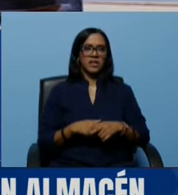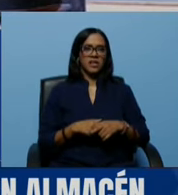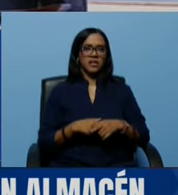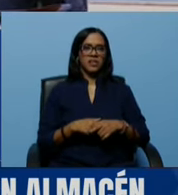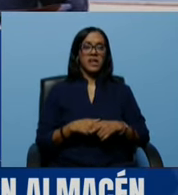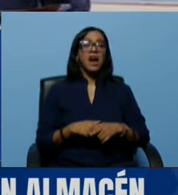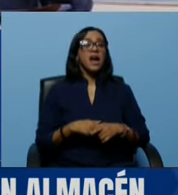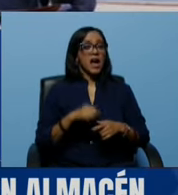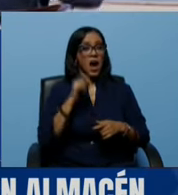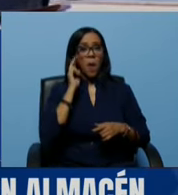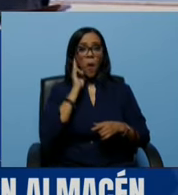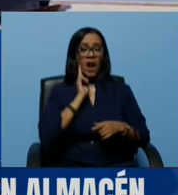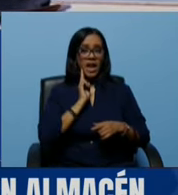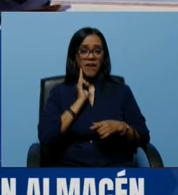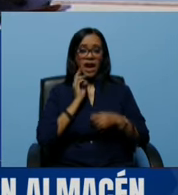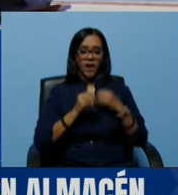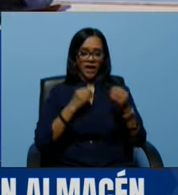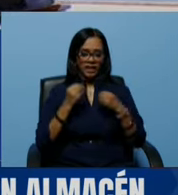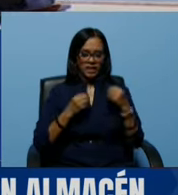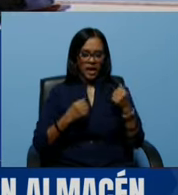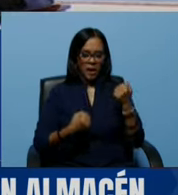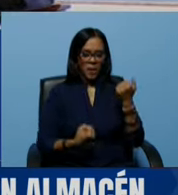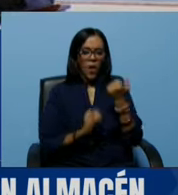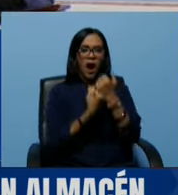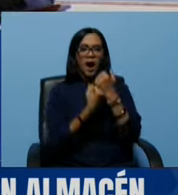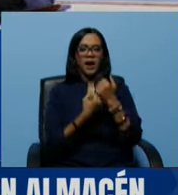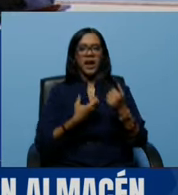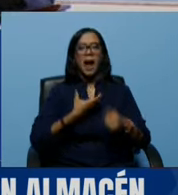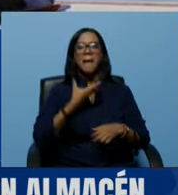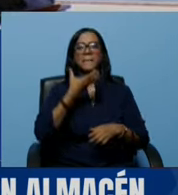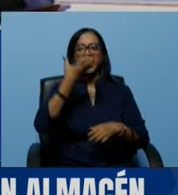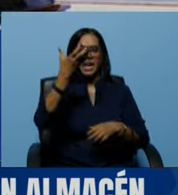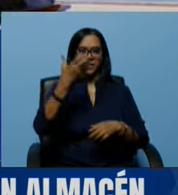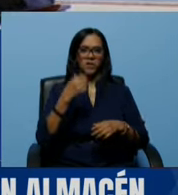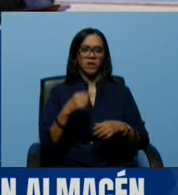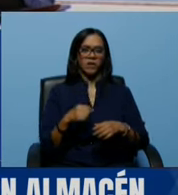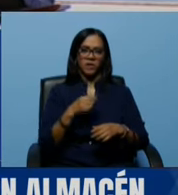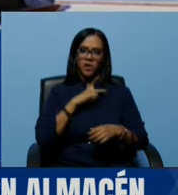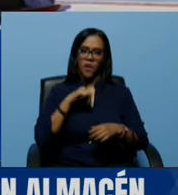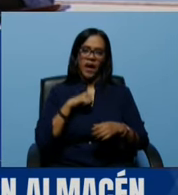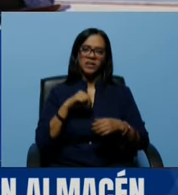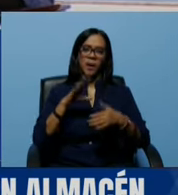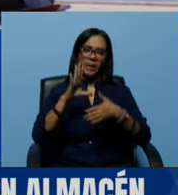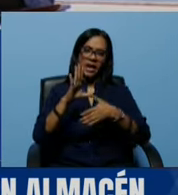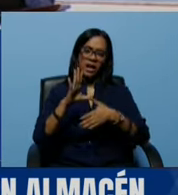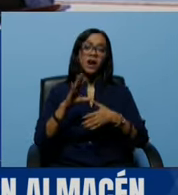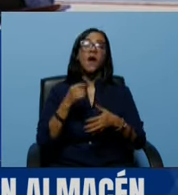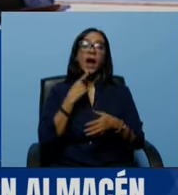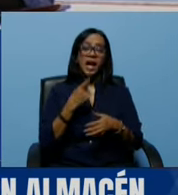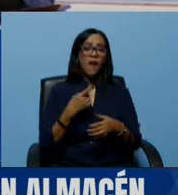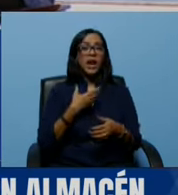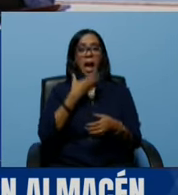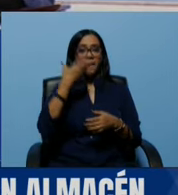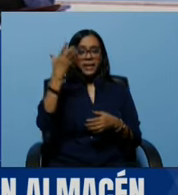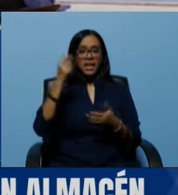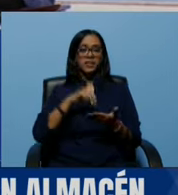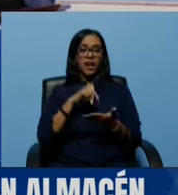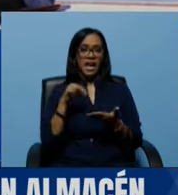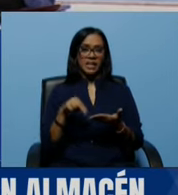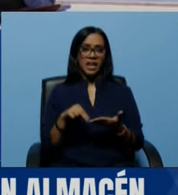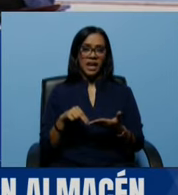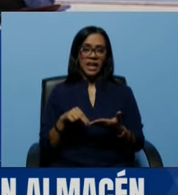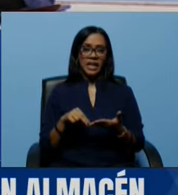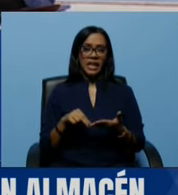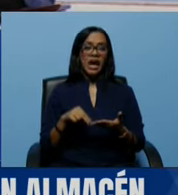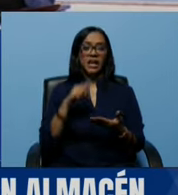Y Bolívar lo que hacía era empujar el espíritu nuestro americano. Porque cuando decimos el espíritu nacional,